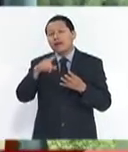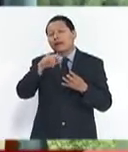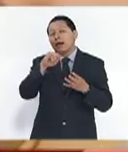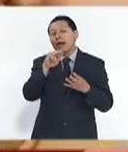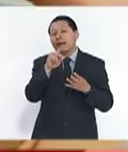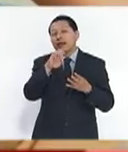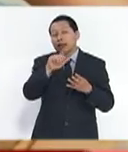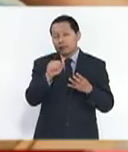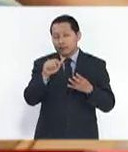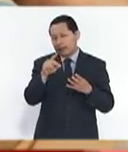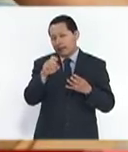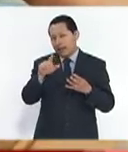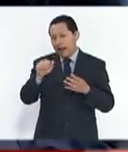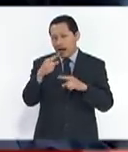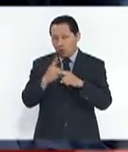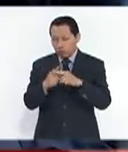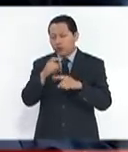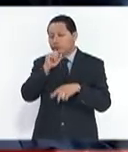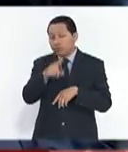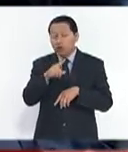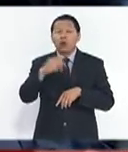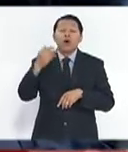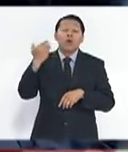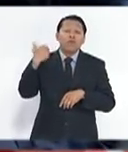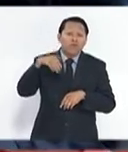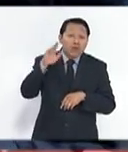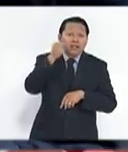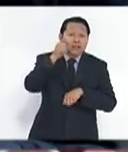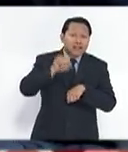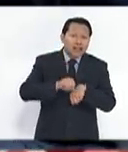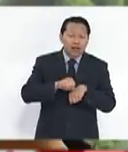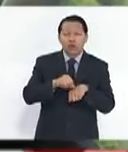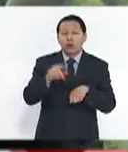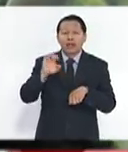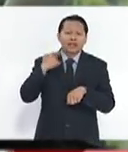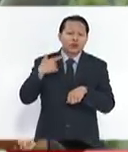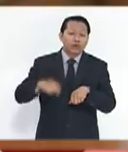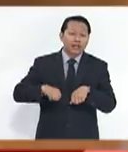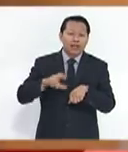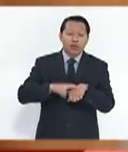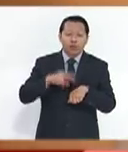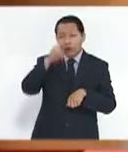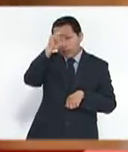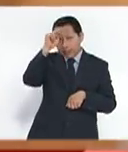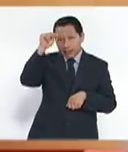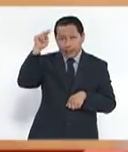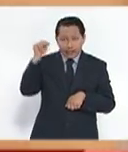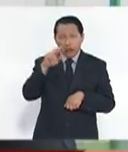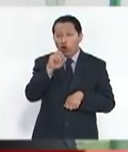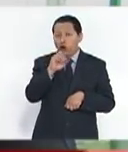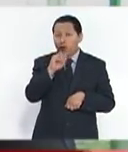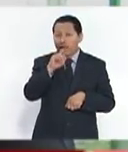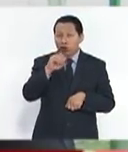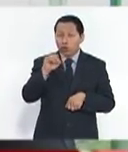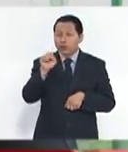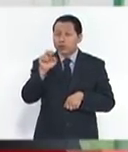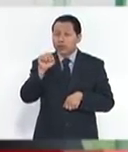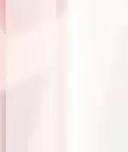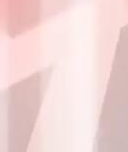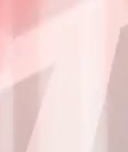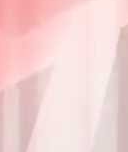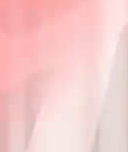Cruz. García Chávez fue también secretario particular del exgobernador de Nayarit, Roberto